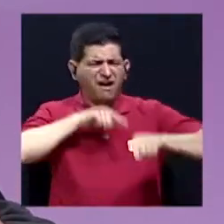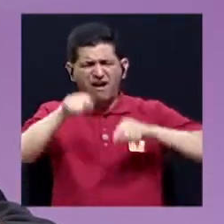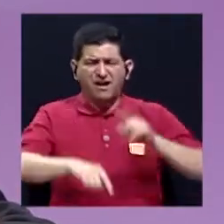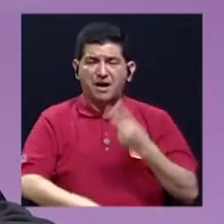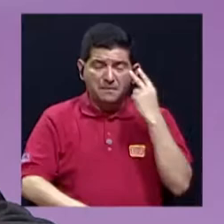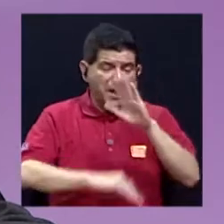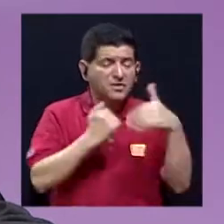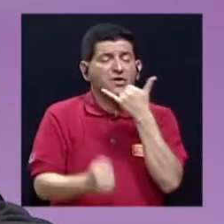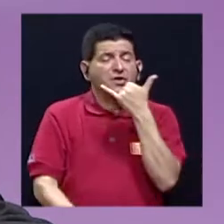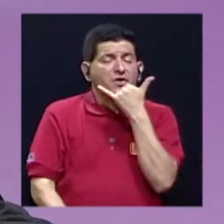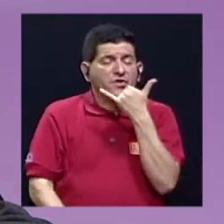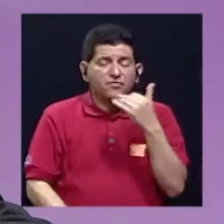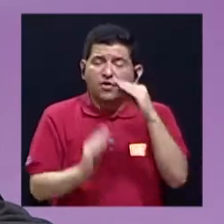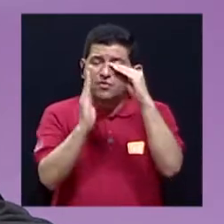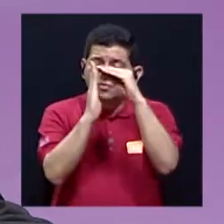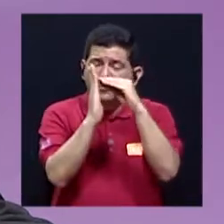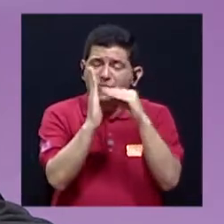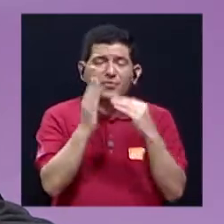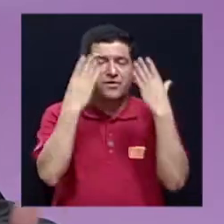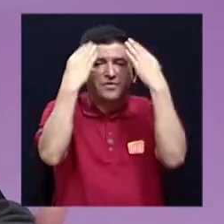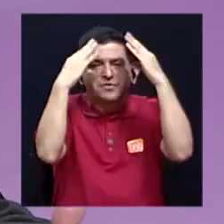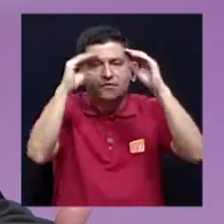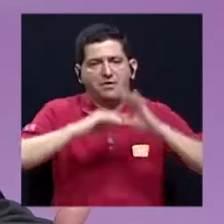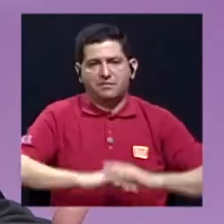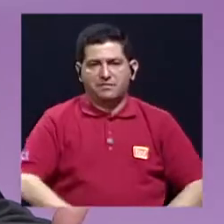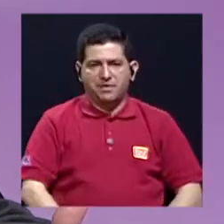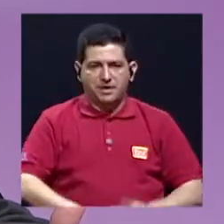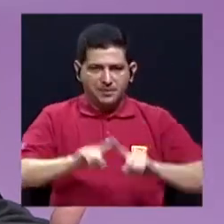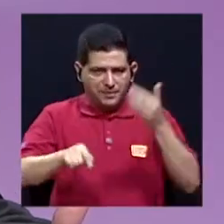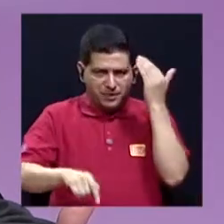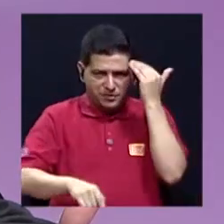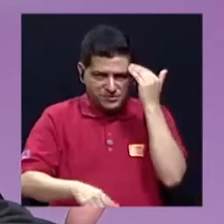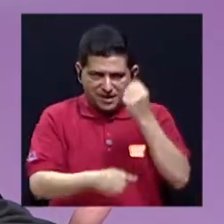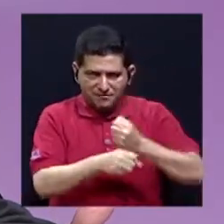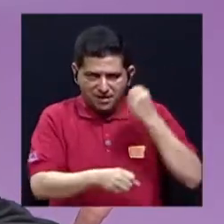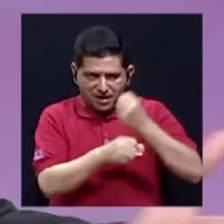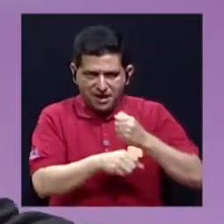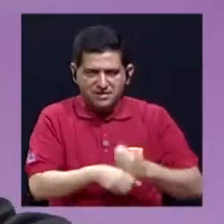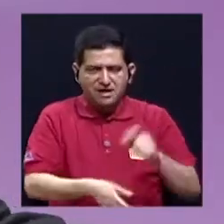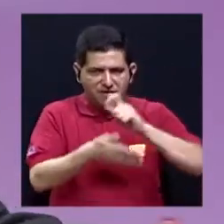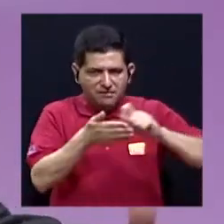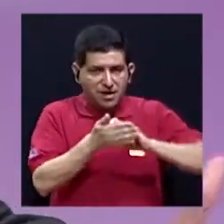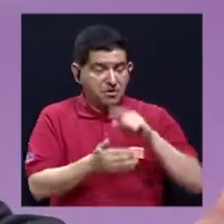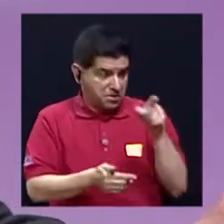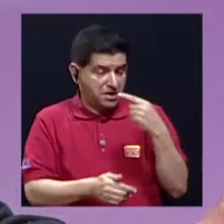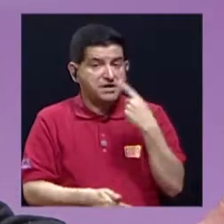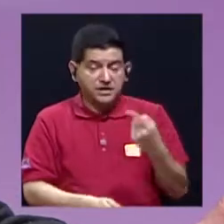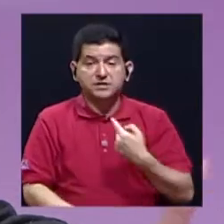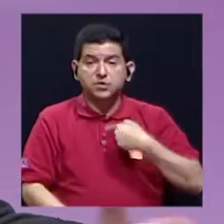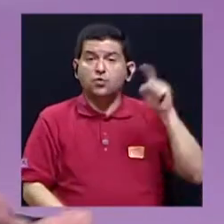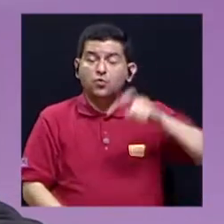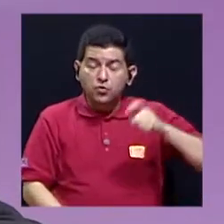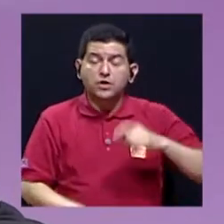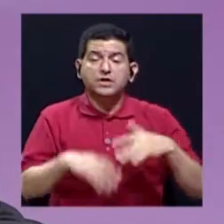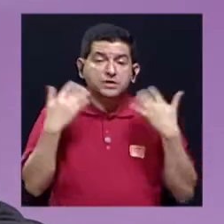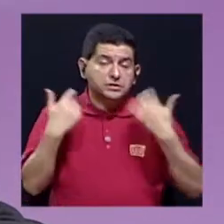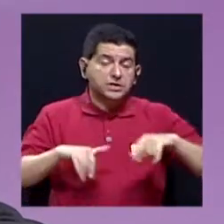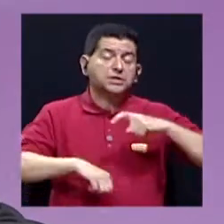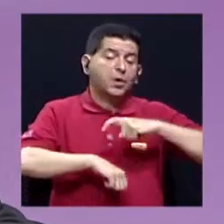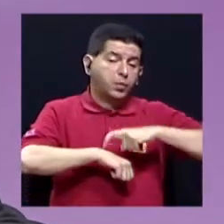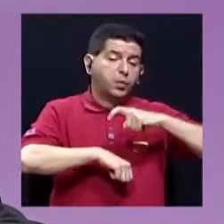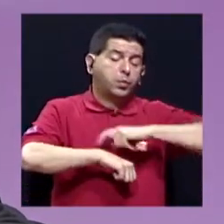empiezan a verle todos los errores al informe. Pero no saben que para hacer un informe, y Carmen no me dejará mentir, hay que inspirarse, ¿verdad? Claro. Carmen, hay que